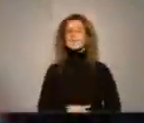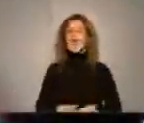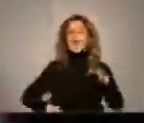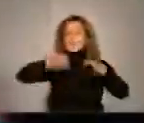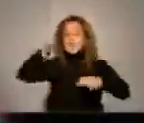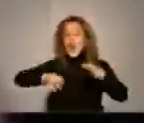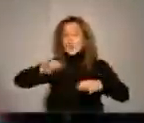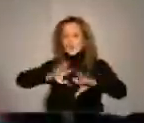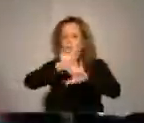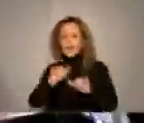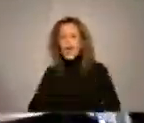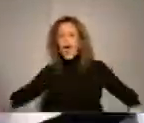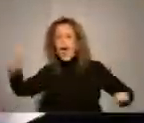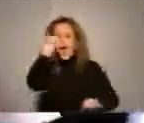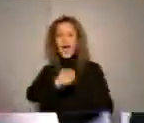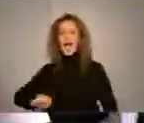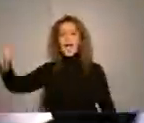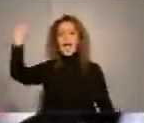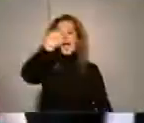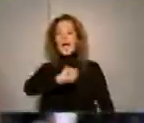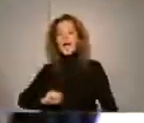el juicio final.